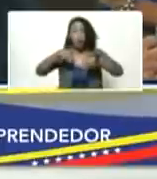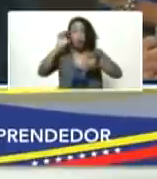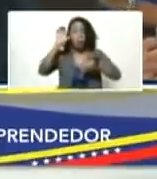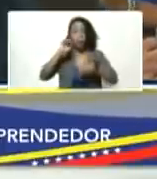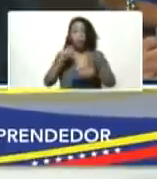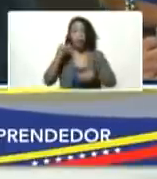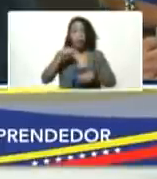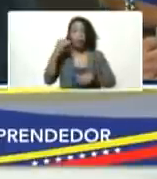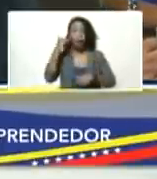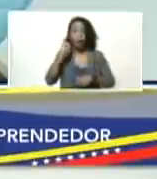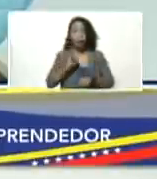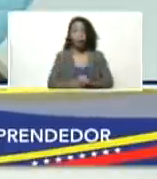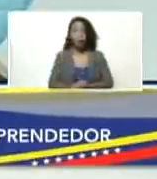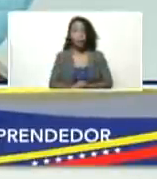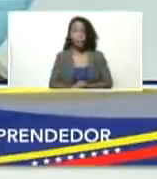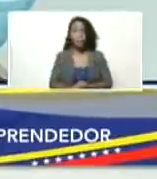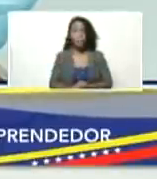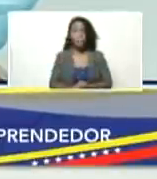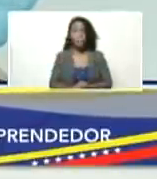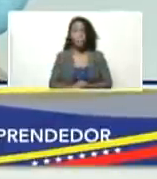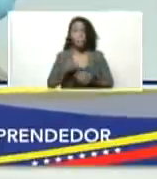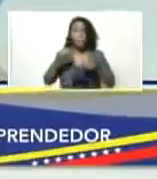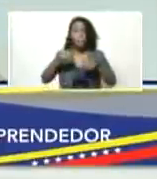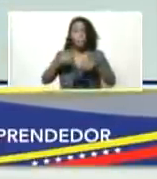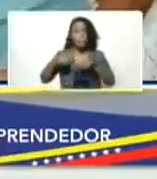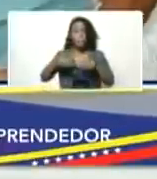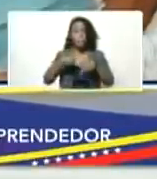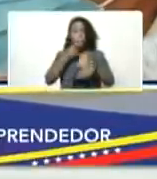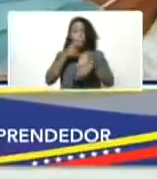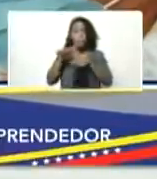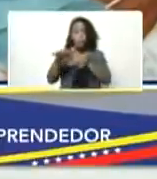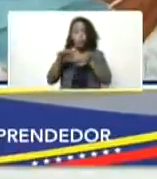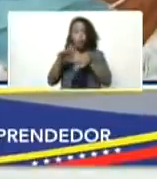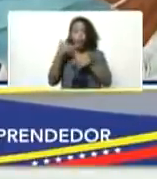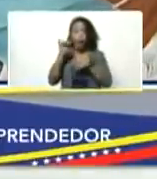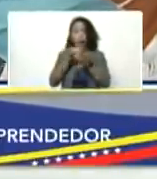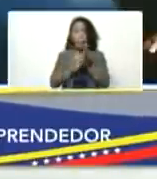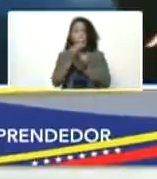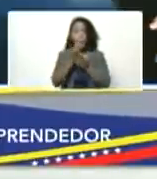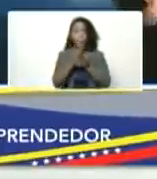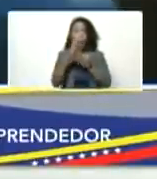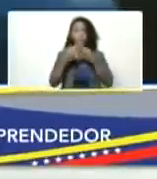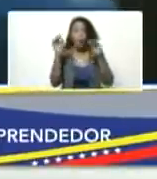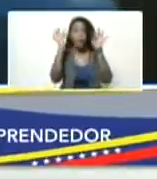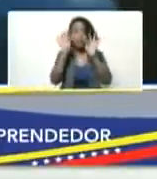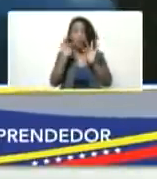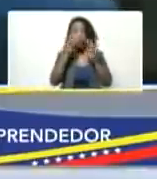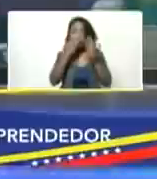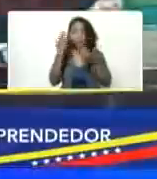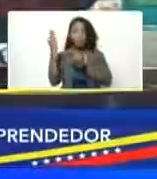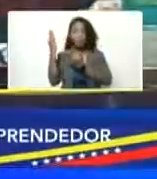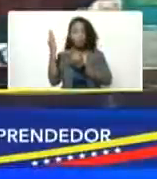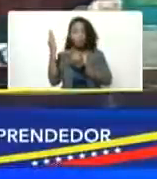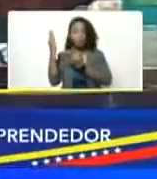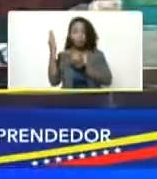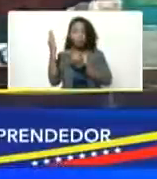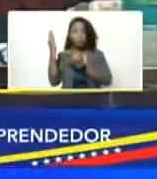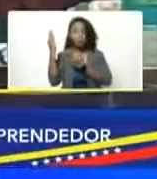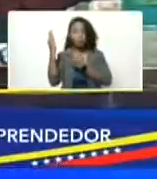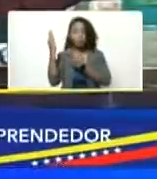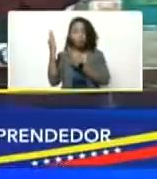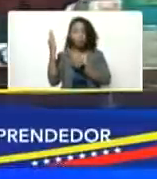tenemos, en este rincón tan bello, mira, que hay emprendimientos de todo tipo. ¿Ah? Ahí